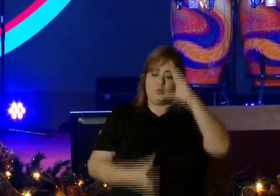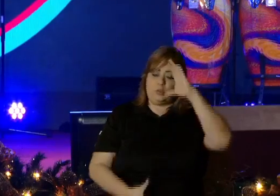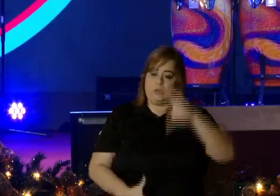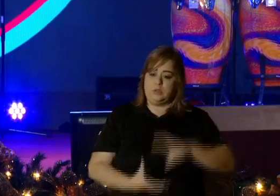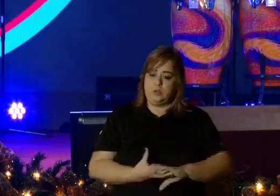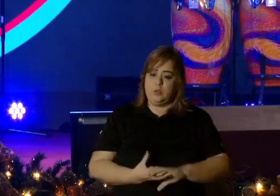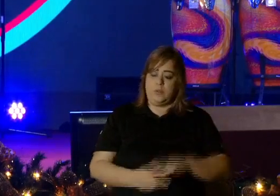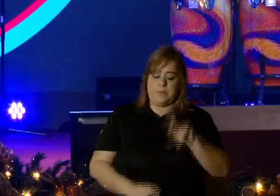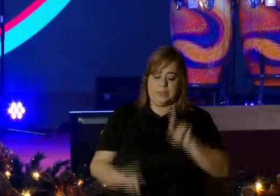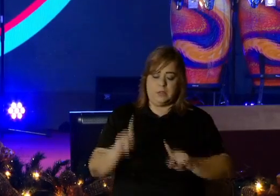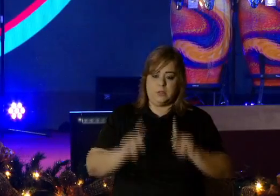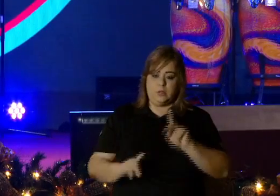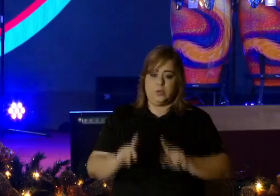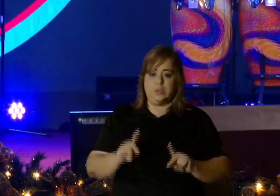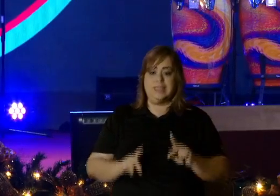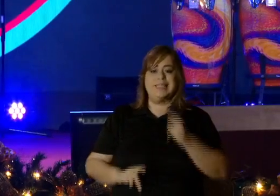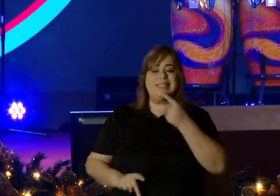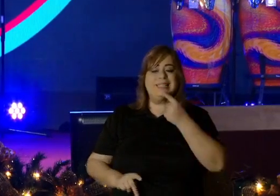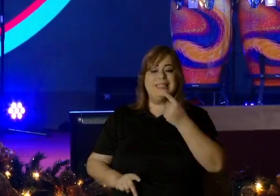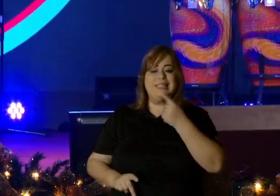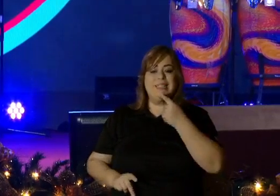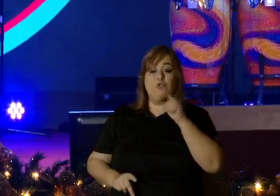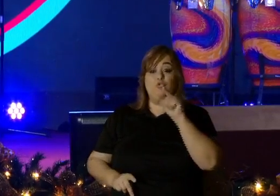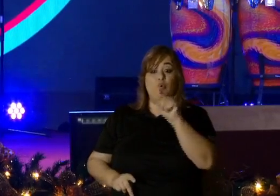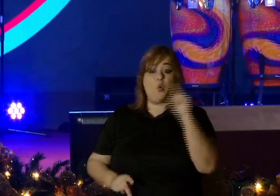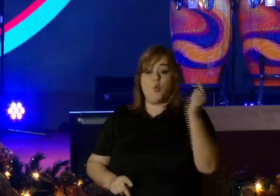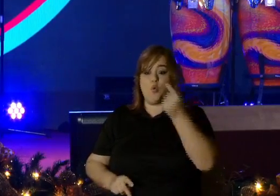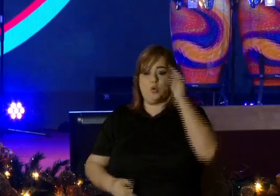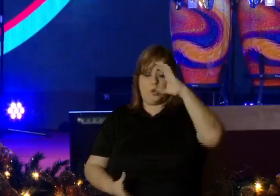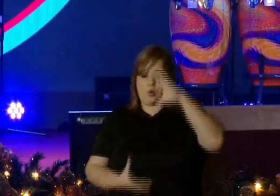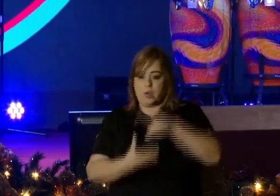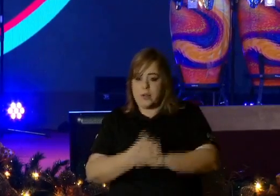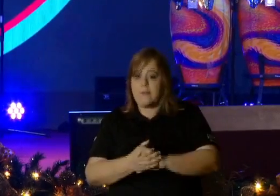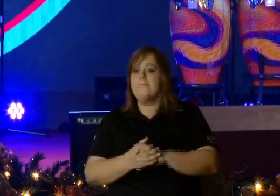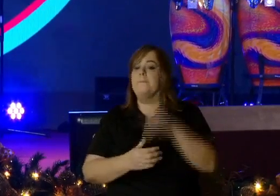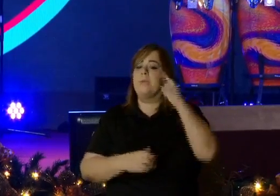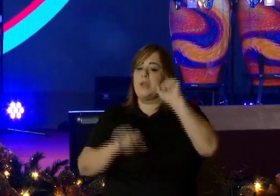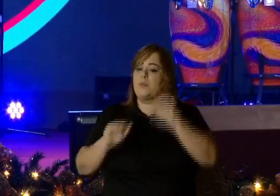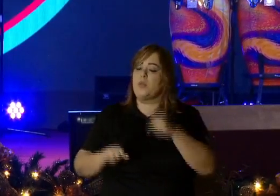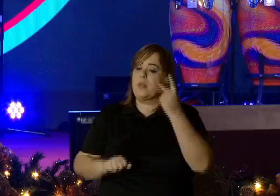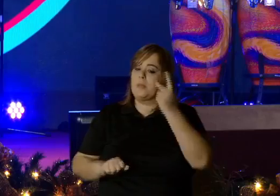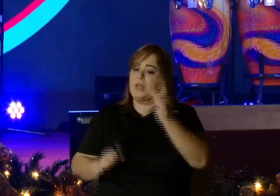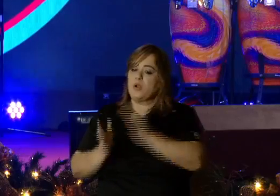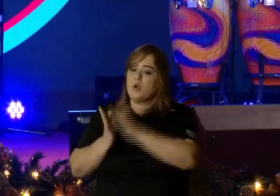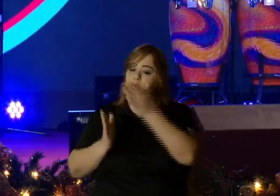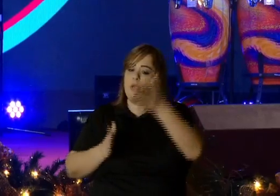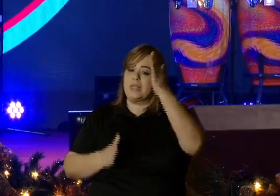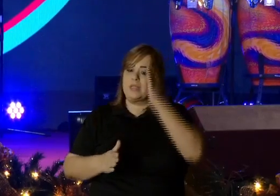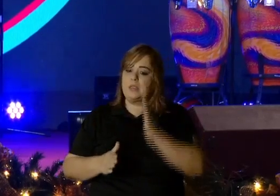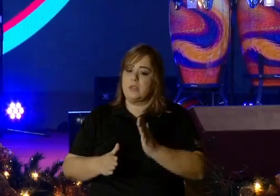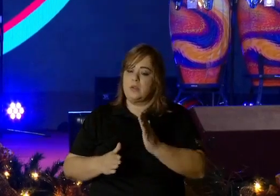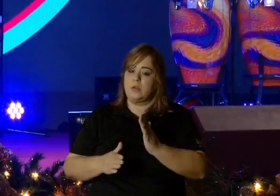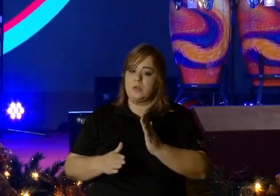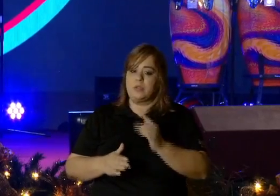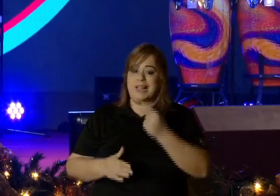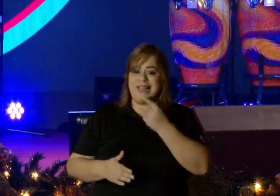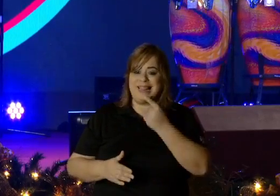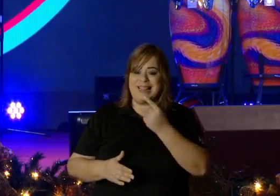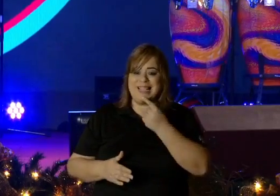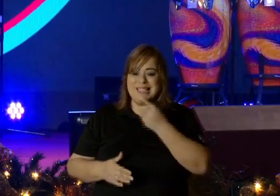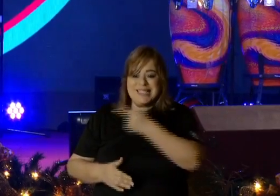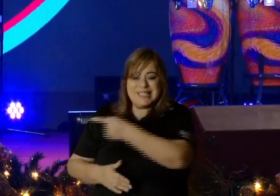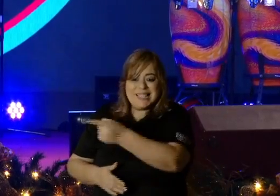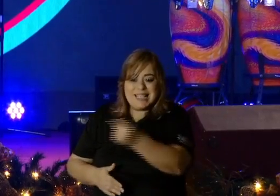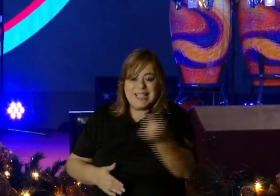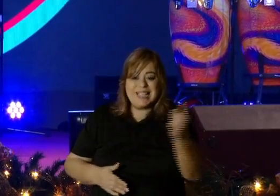no te ha dicho el Señor que si crees verás la gloria de Dios. Yo vengo hoy a decirle